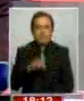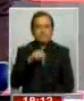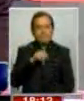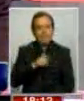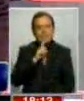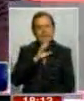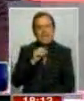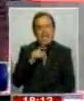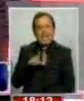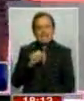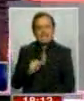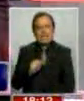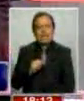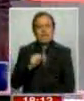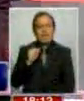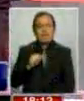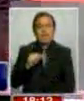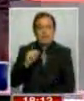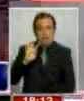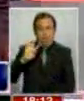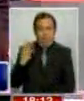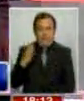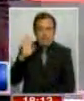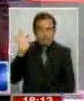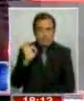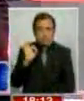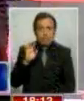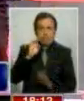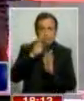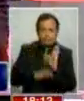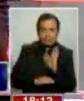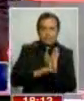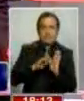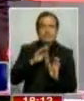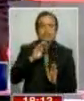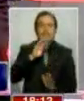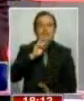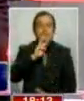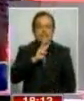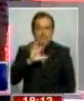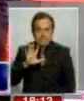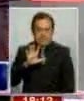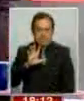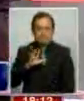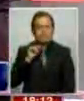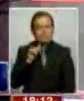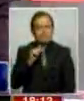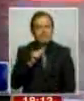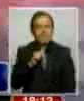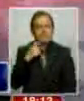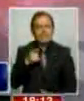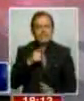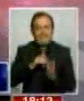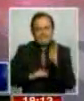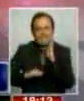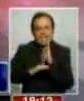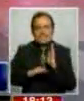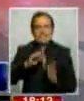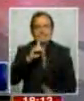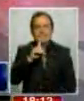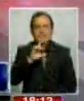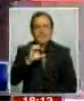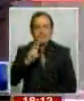las personas pasa de 40 a 35, donde básicamente lo que tenemos en ese momento es base de vengada. ¿Y por qué esto es